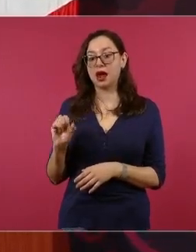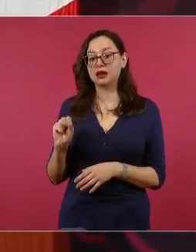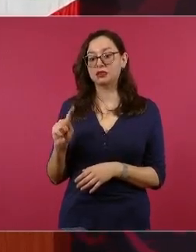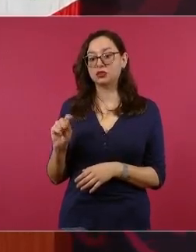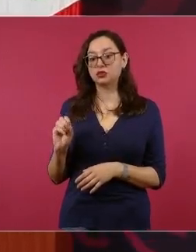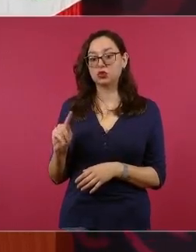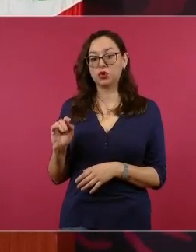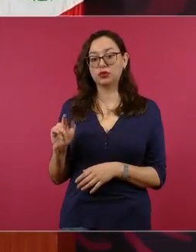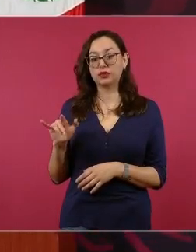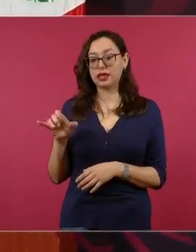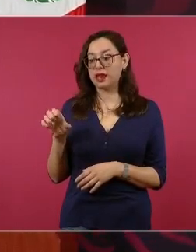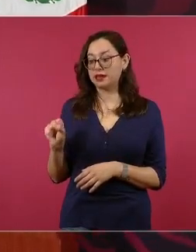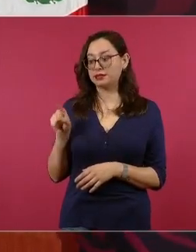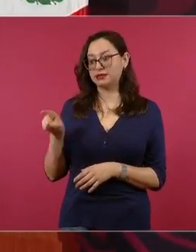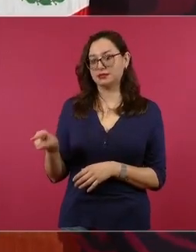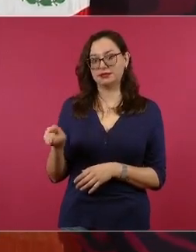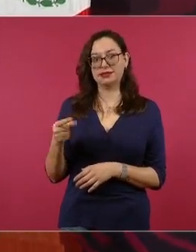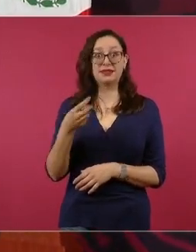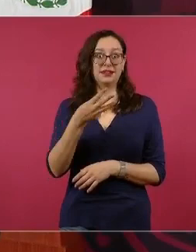antes, ya hablaba